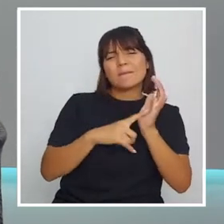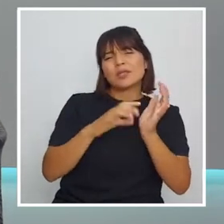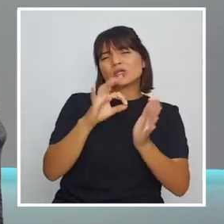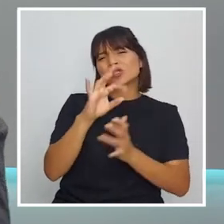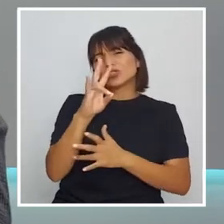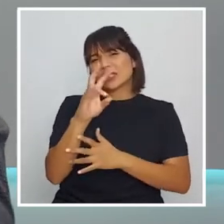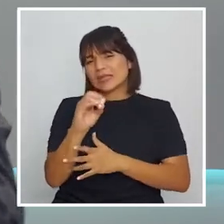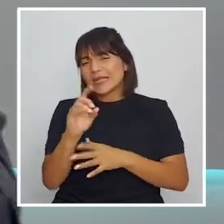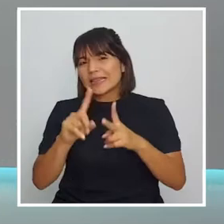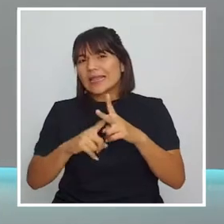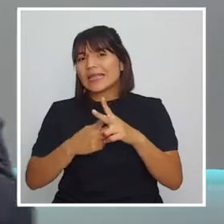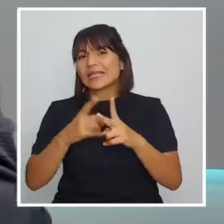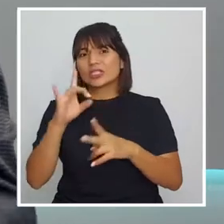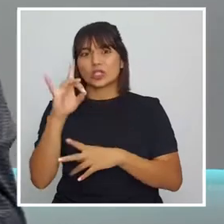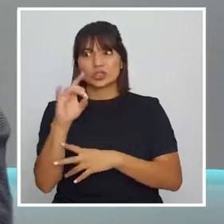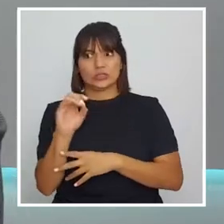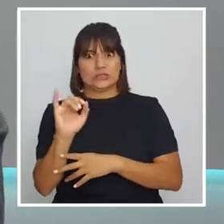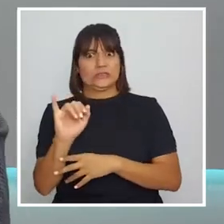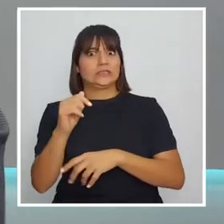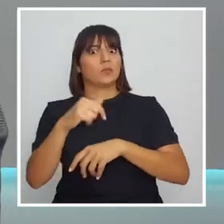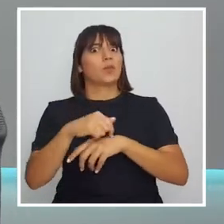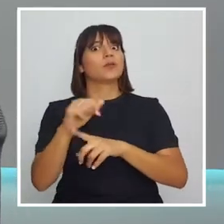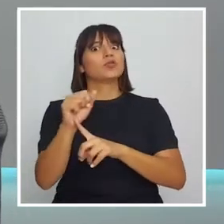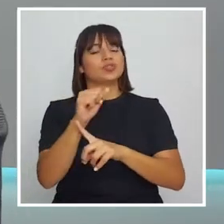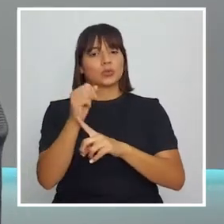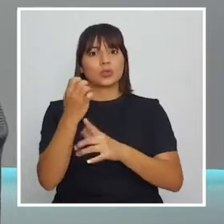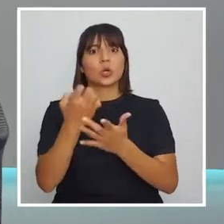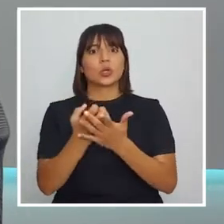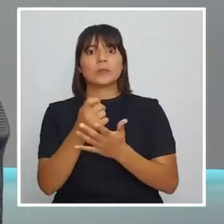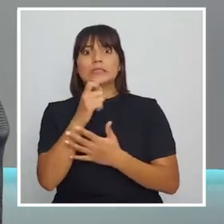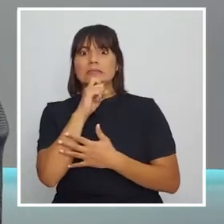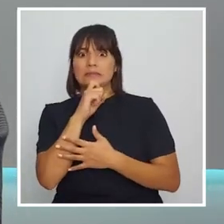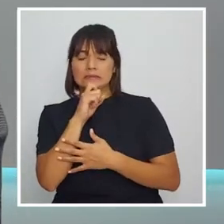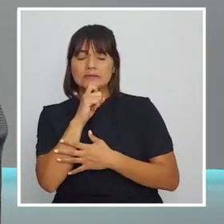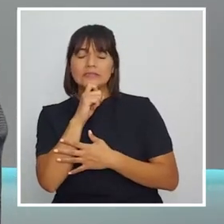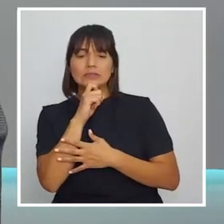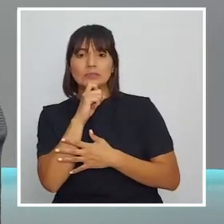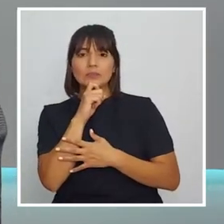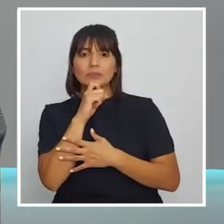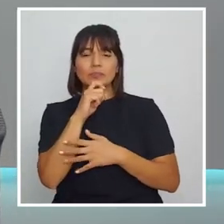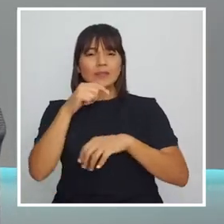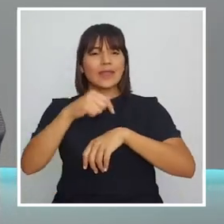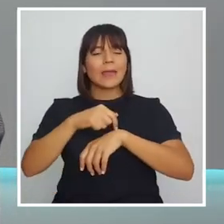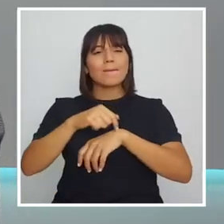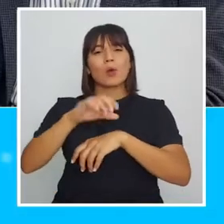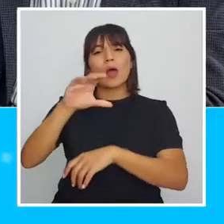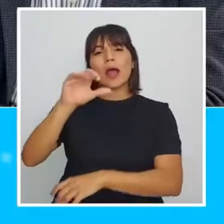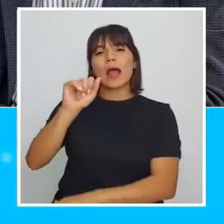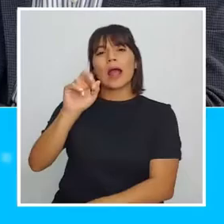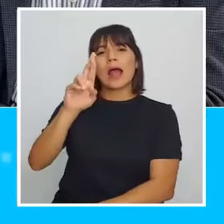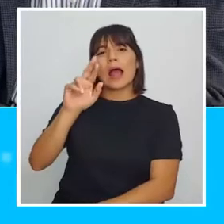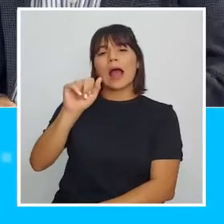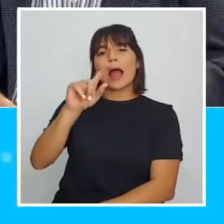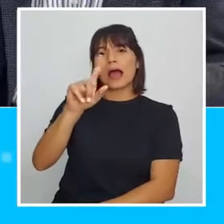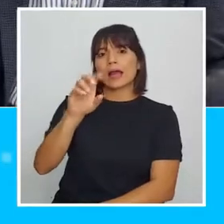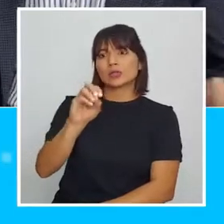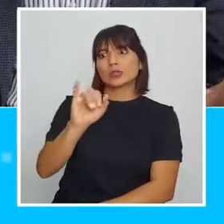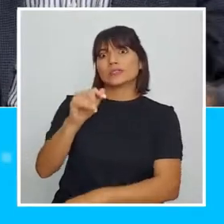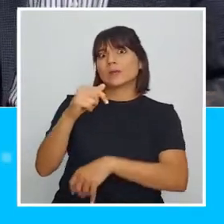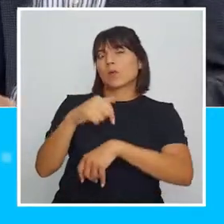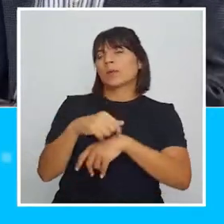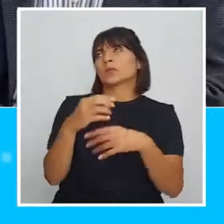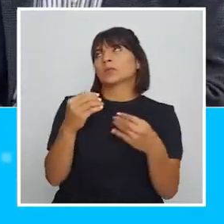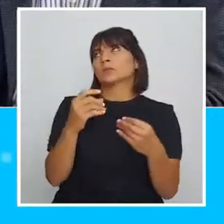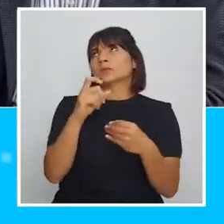crisis, época de Carazo que se llama, que resultó particularmente